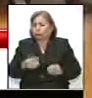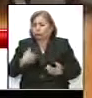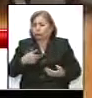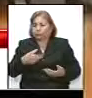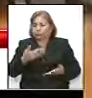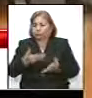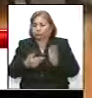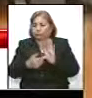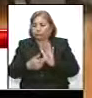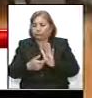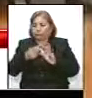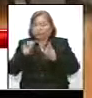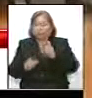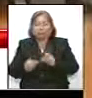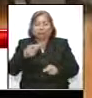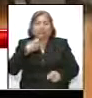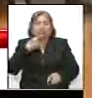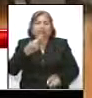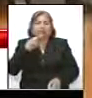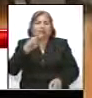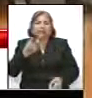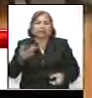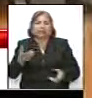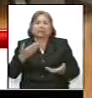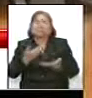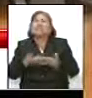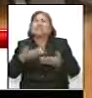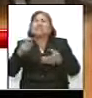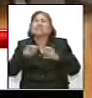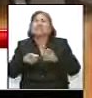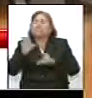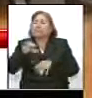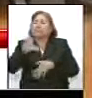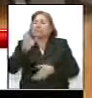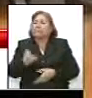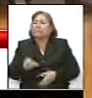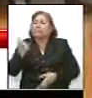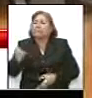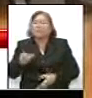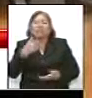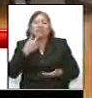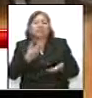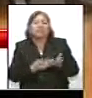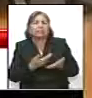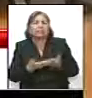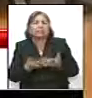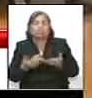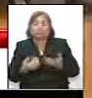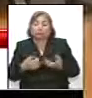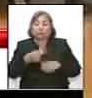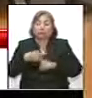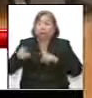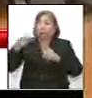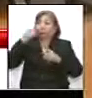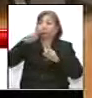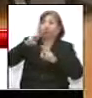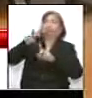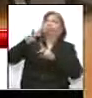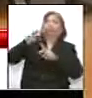800 personas que dicen, y ver realmente qué es lo que la población sostiene. Una cosa es verlo desde la capital y otra cosa es verlo in